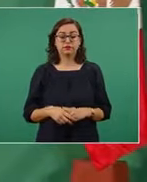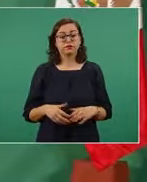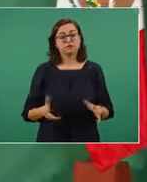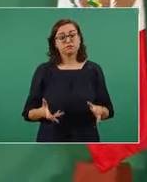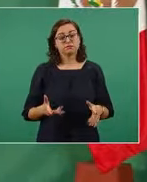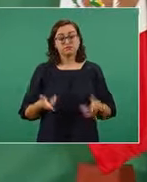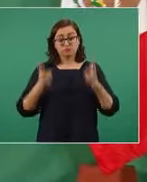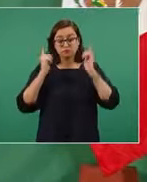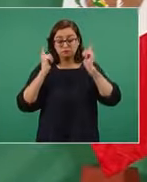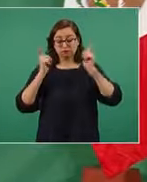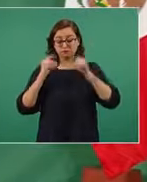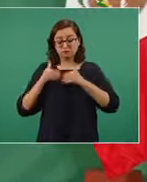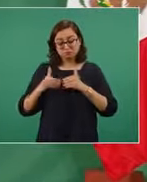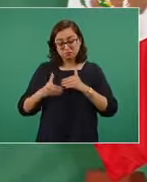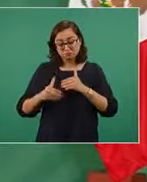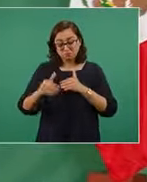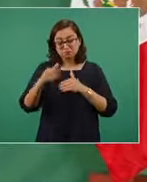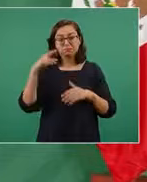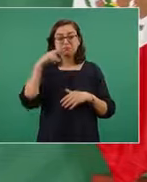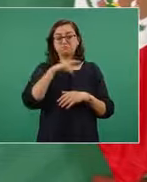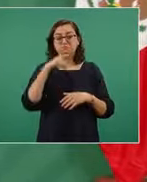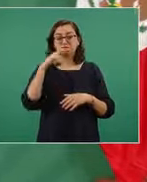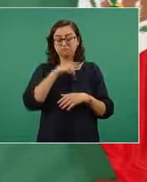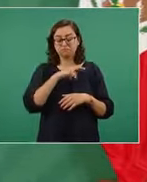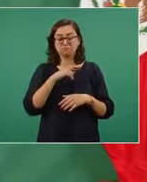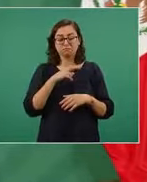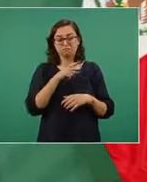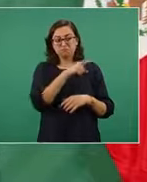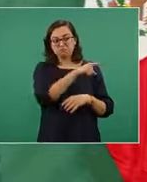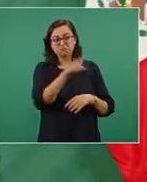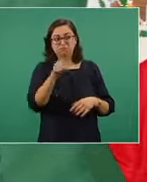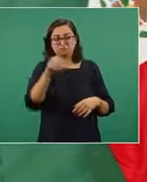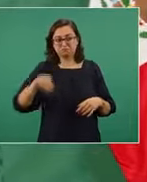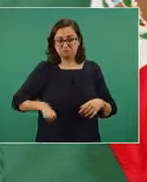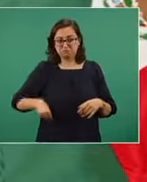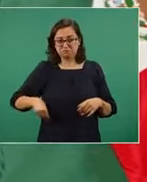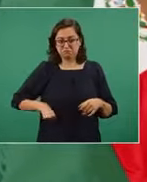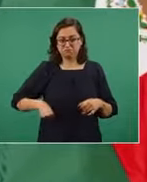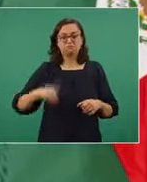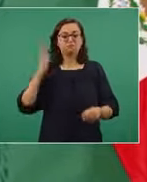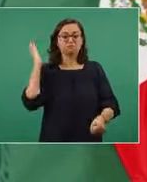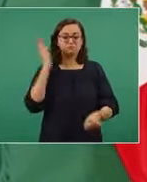tener resultados pronto para castigar a los responsables.